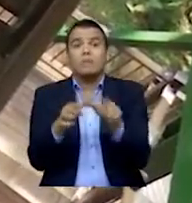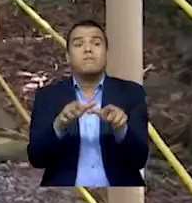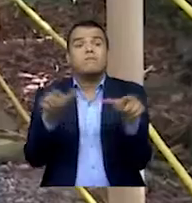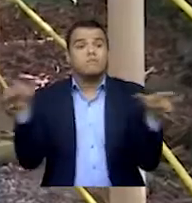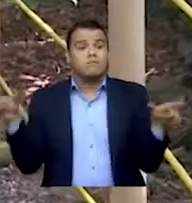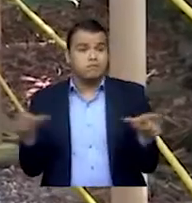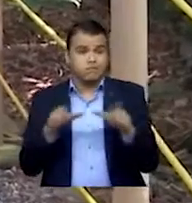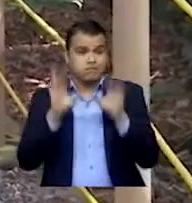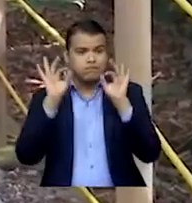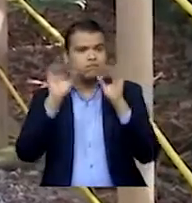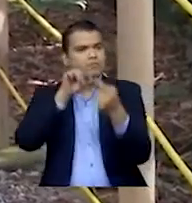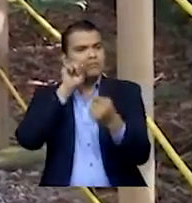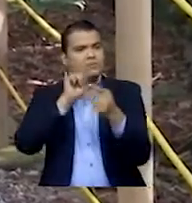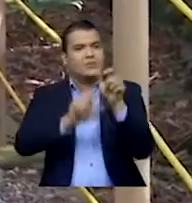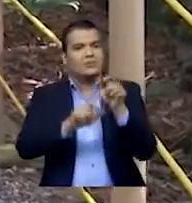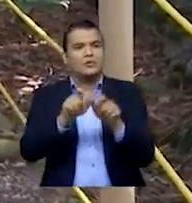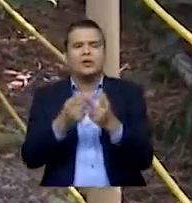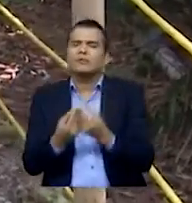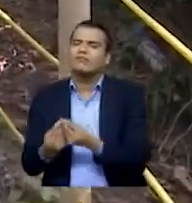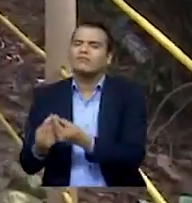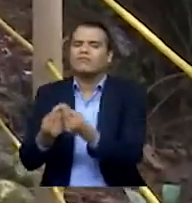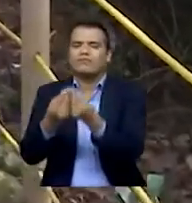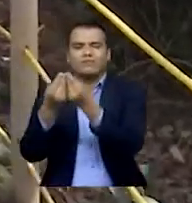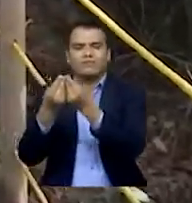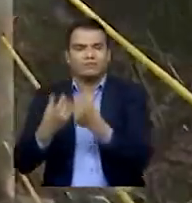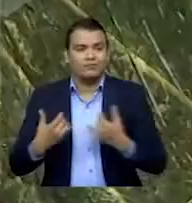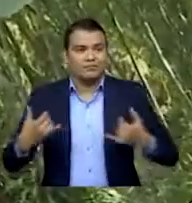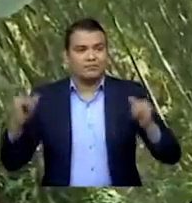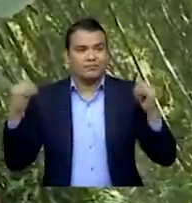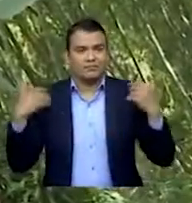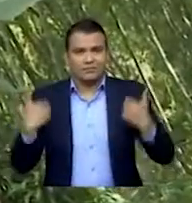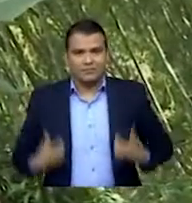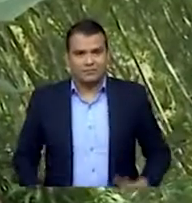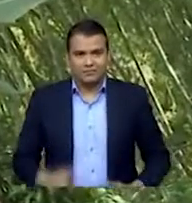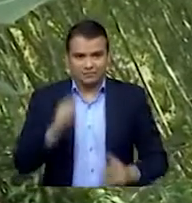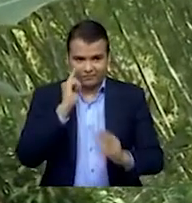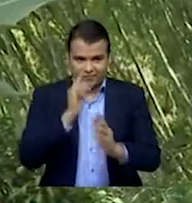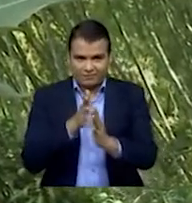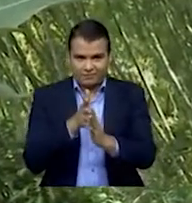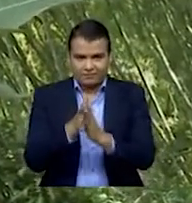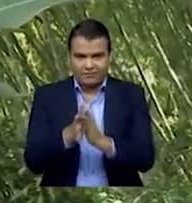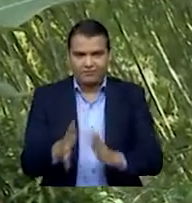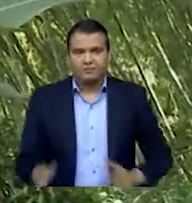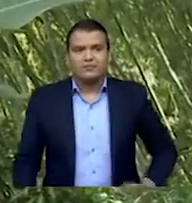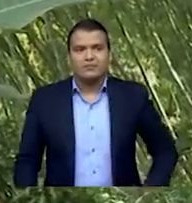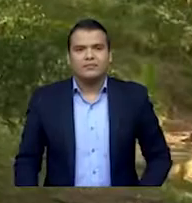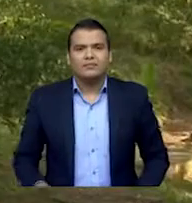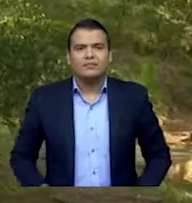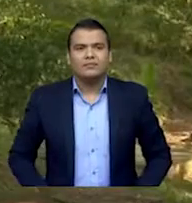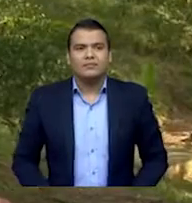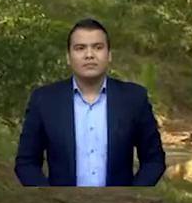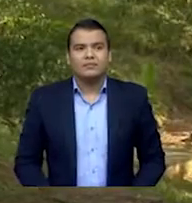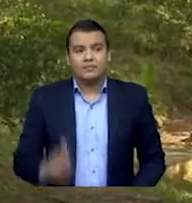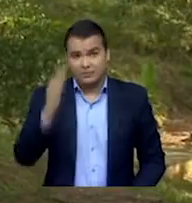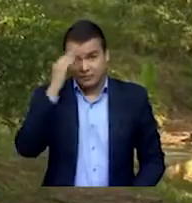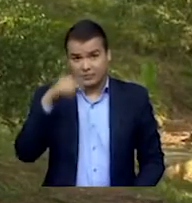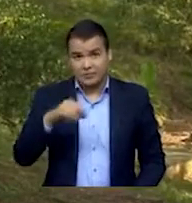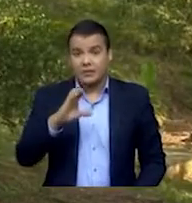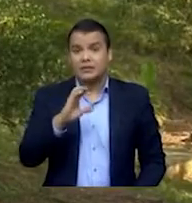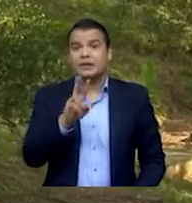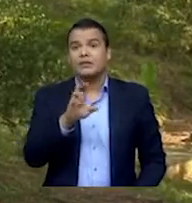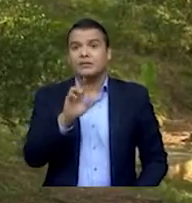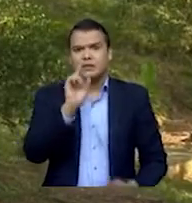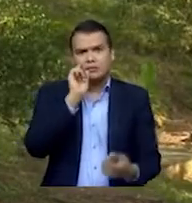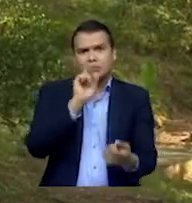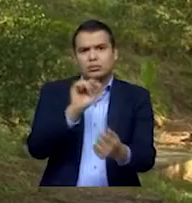y propicias para recorridos a través de senderos desde el parque las heliconias en el municipio de caicedonia en donde la acb se está haciendo importantes